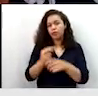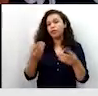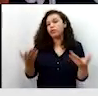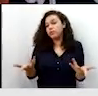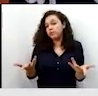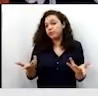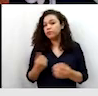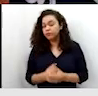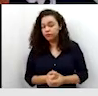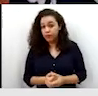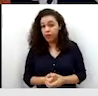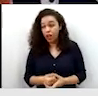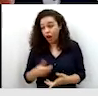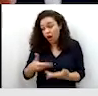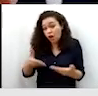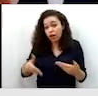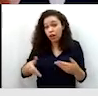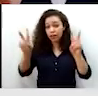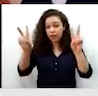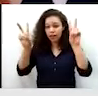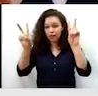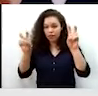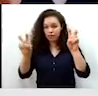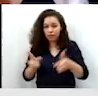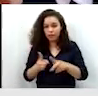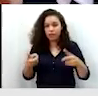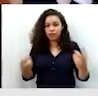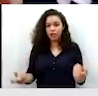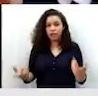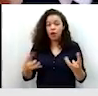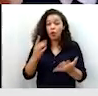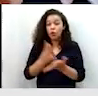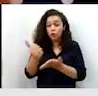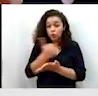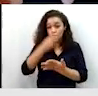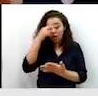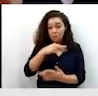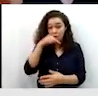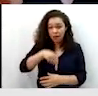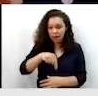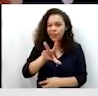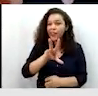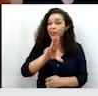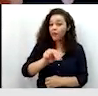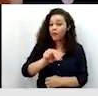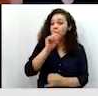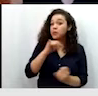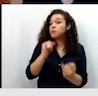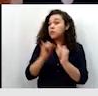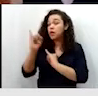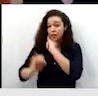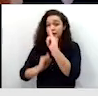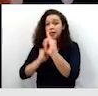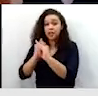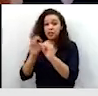prácticamente este es un tema que se está desarrollando no nada más a nivel Ciudad de México, sino también a nivel internacional. De